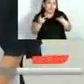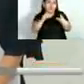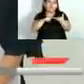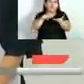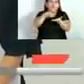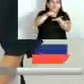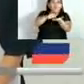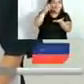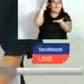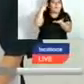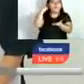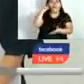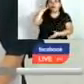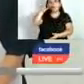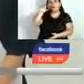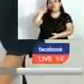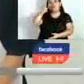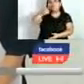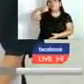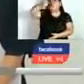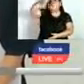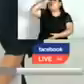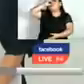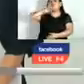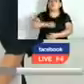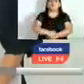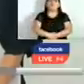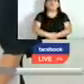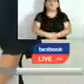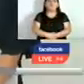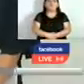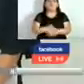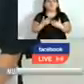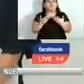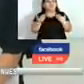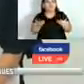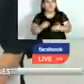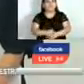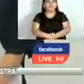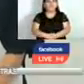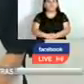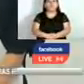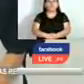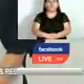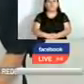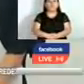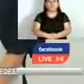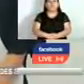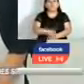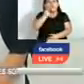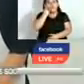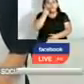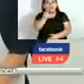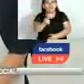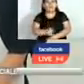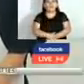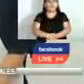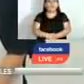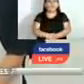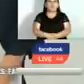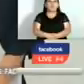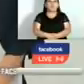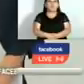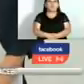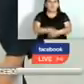chimichurri con su ensalada de tomatito. Y también ofrecemos lo que es el indio viejo, ¿verdad? Acompañado con maduro